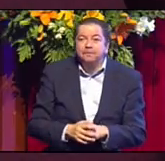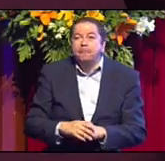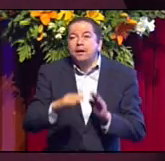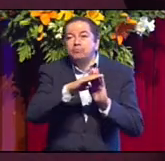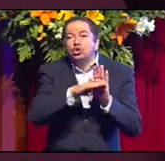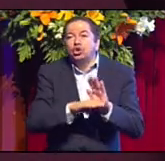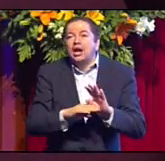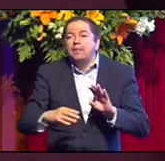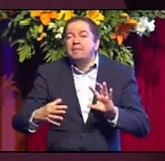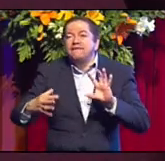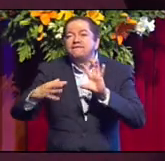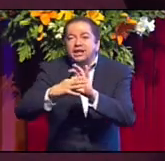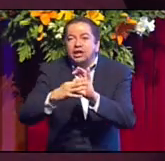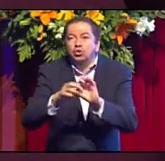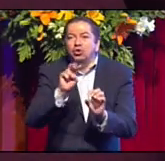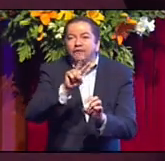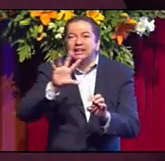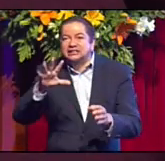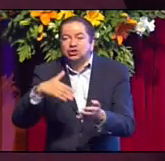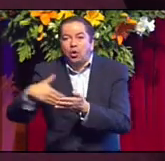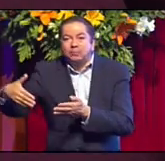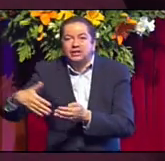Programa vínculos,